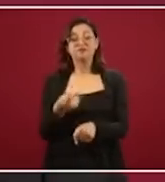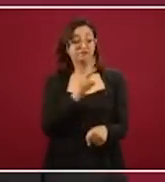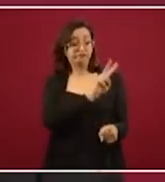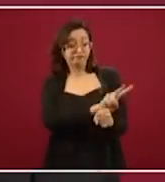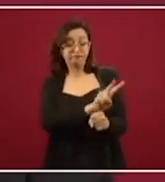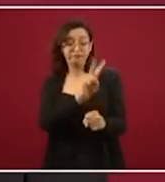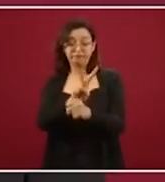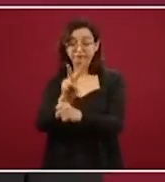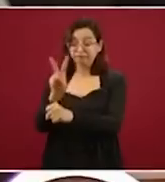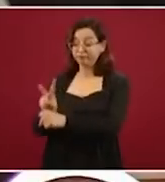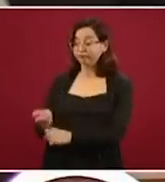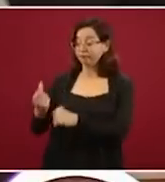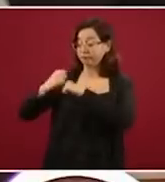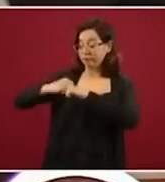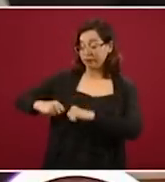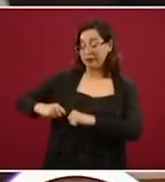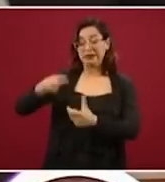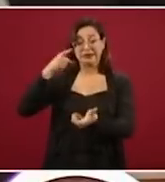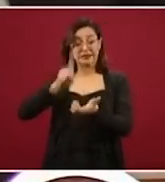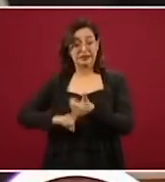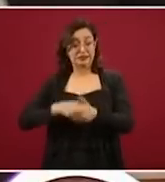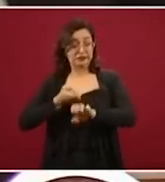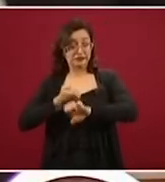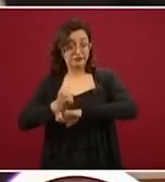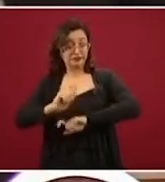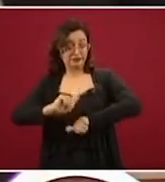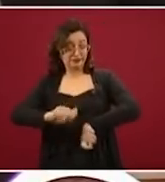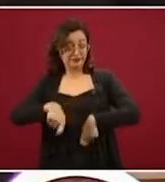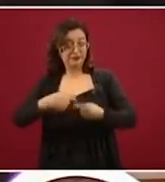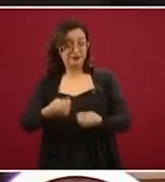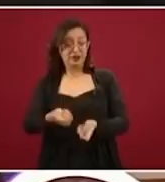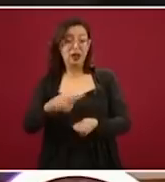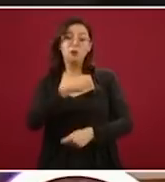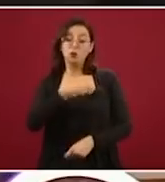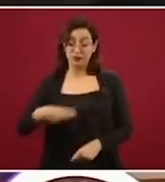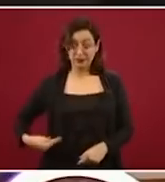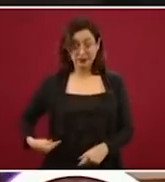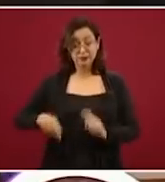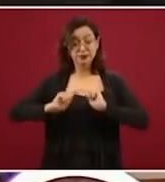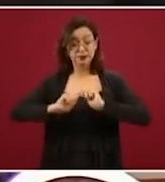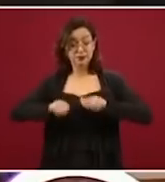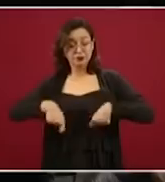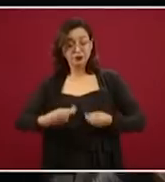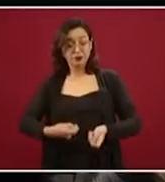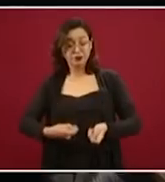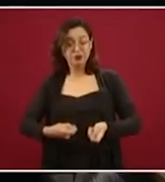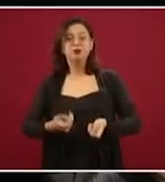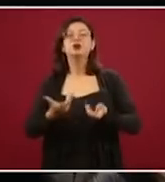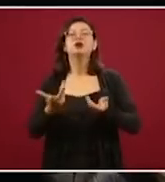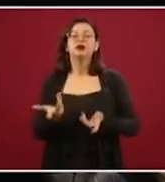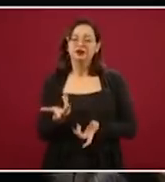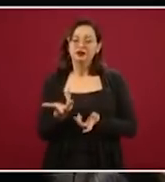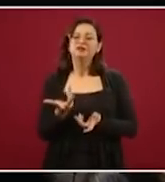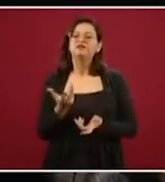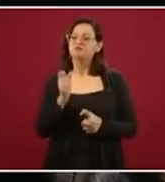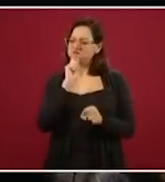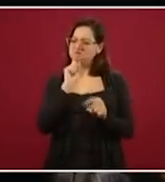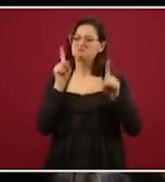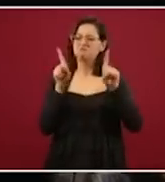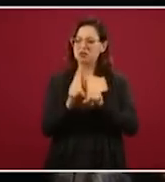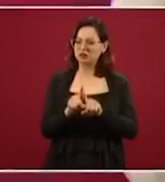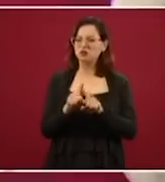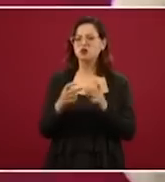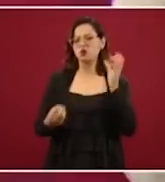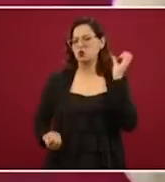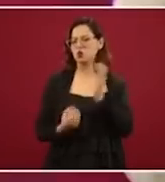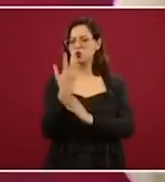a autoridades estatales y municipales puedan aplicar este método,